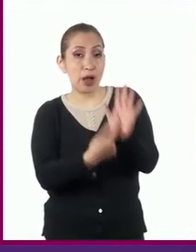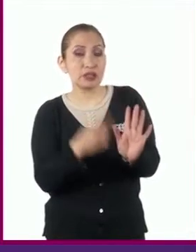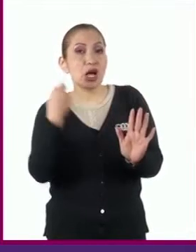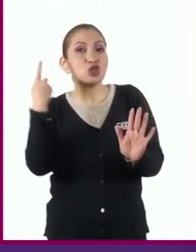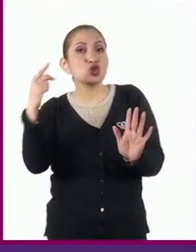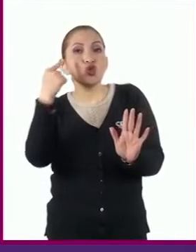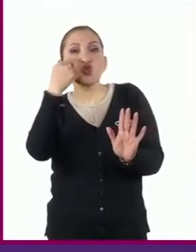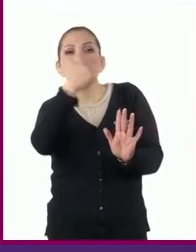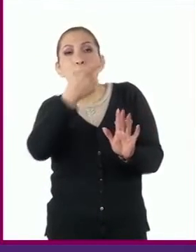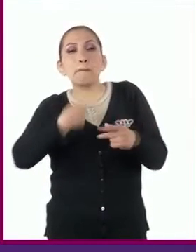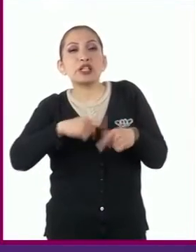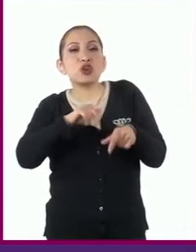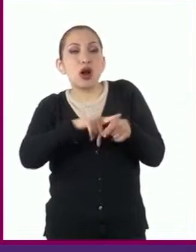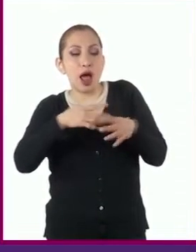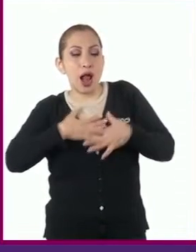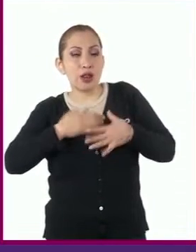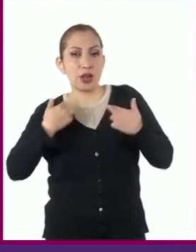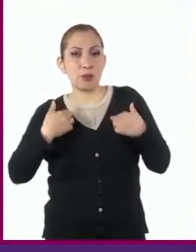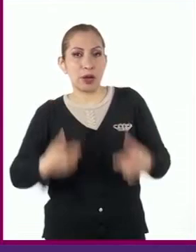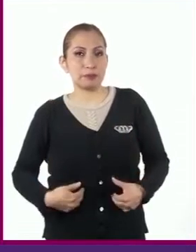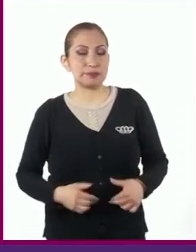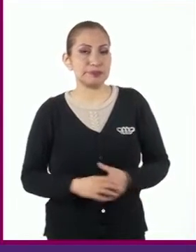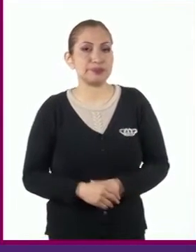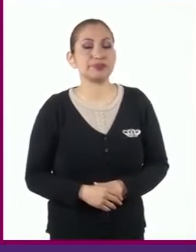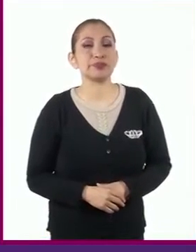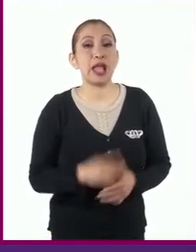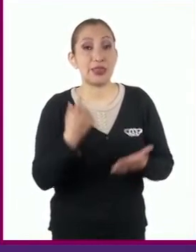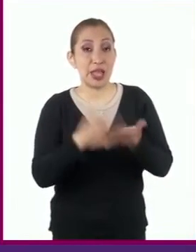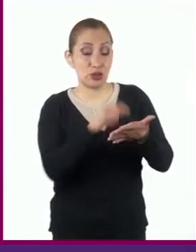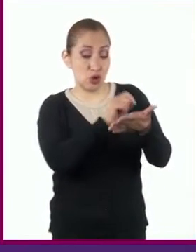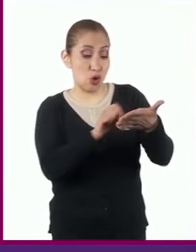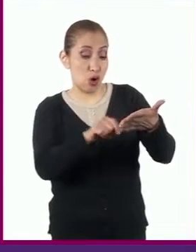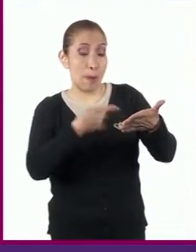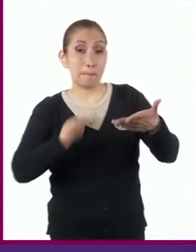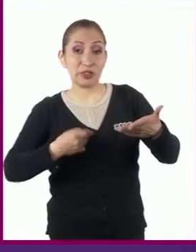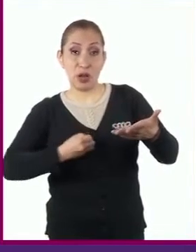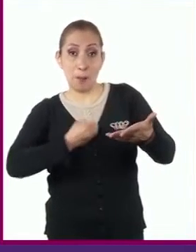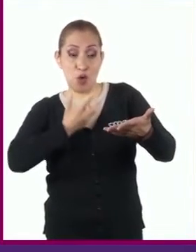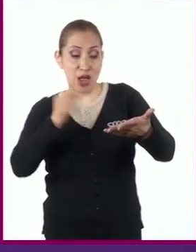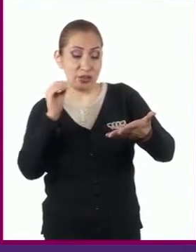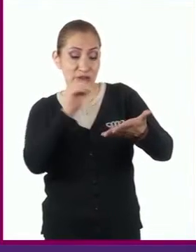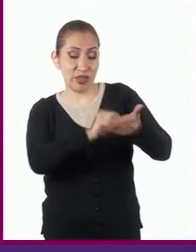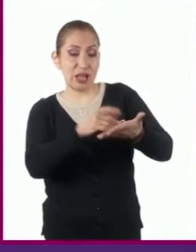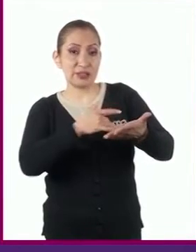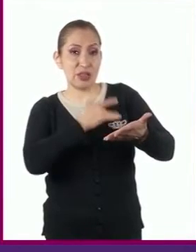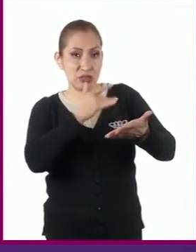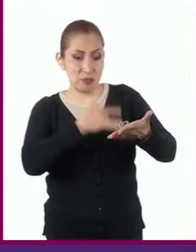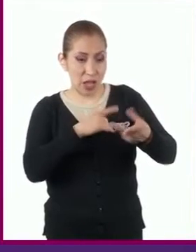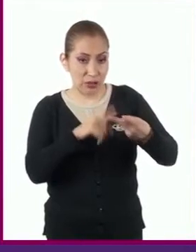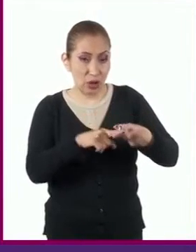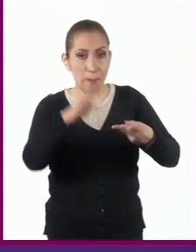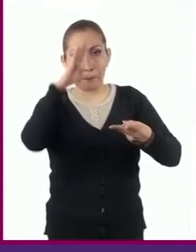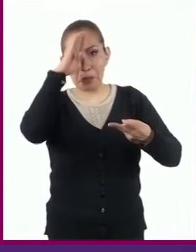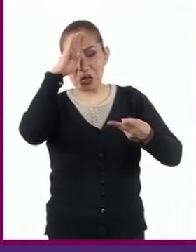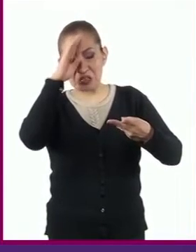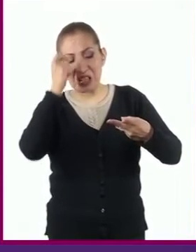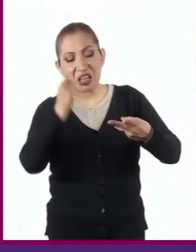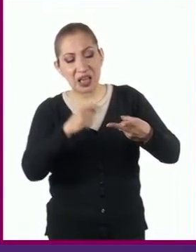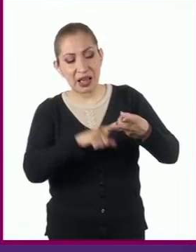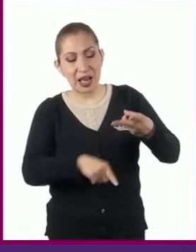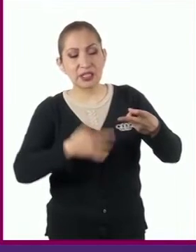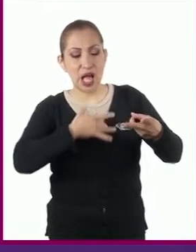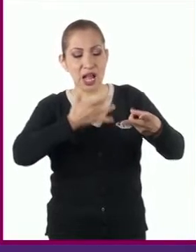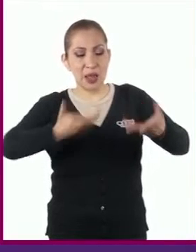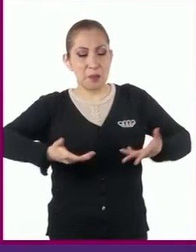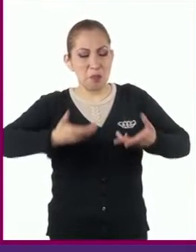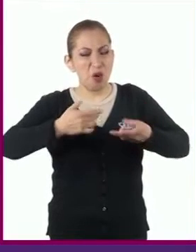visión íntima y personal del ser humano. En ellos, el poeta habitualmente expresa sus sentimientos, pensamientos,